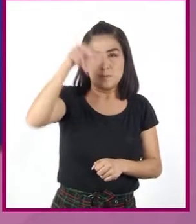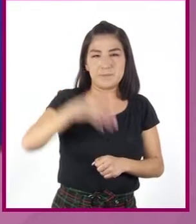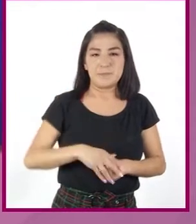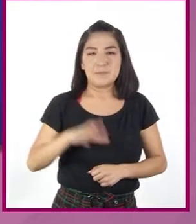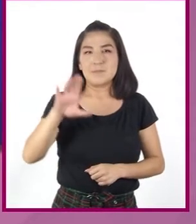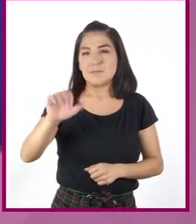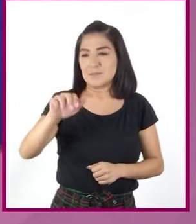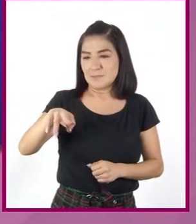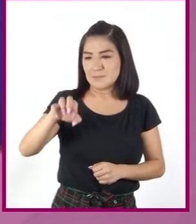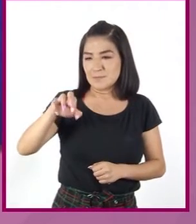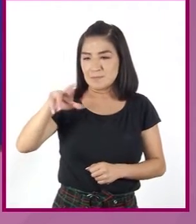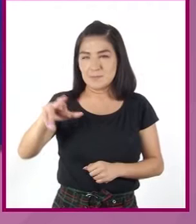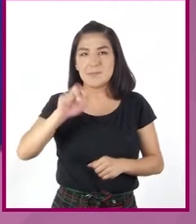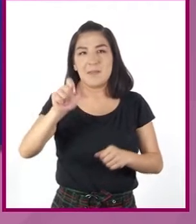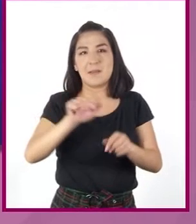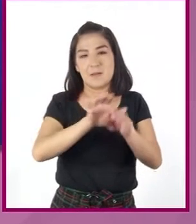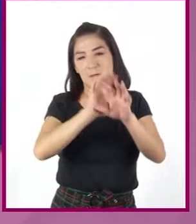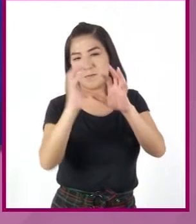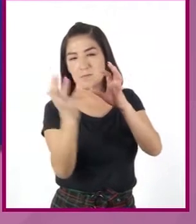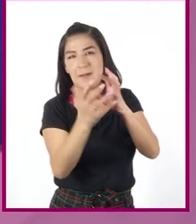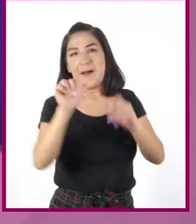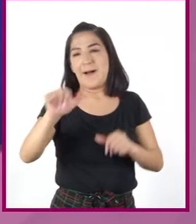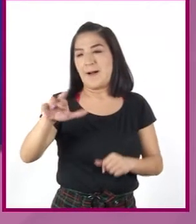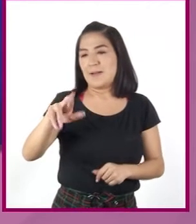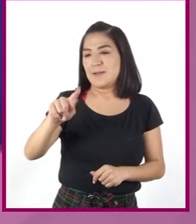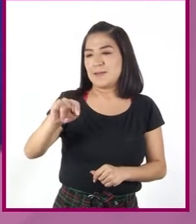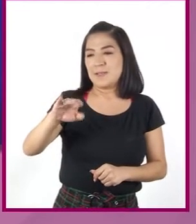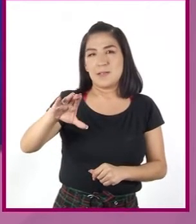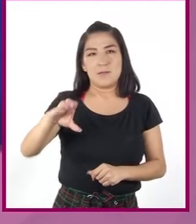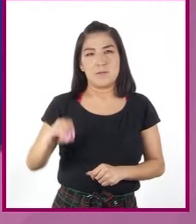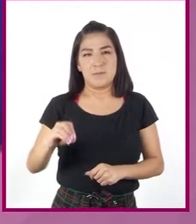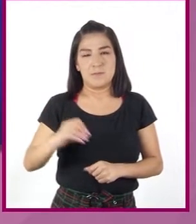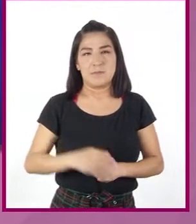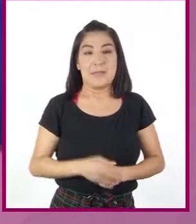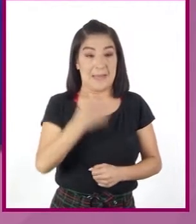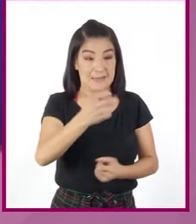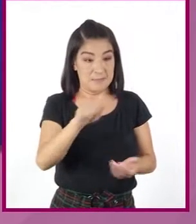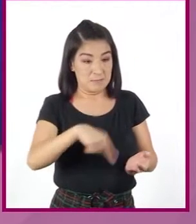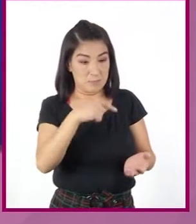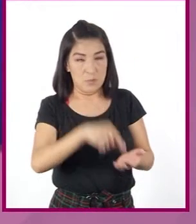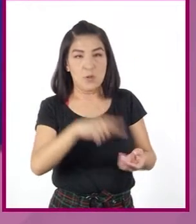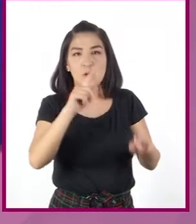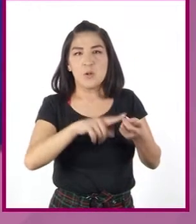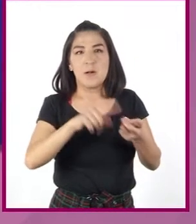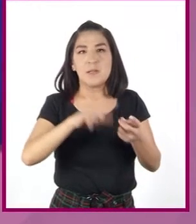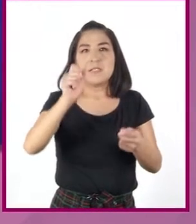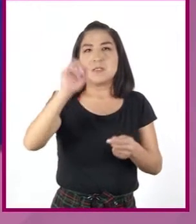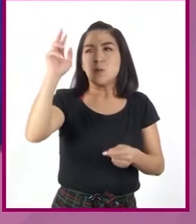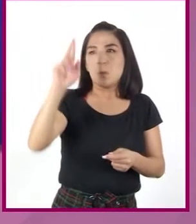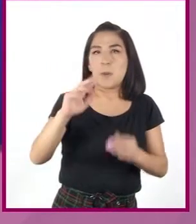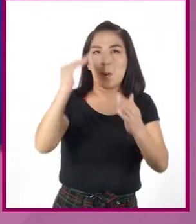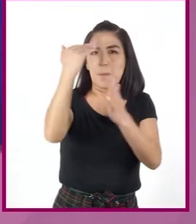Cáncer al círculo polar ártico. En esta zona disminuye la radiación,